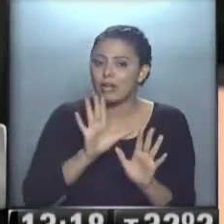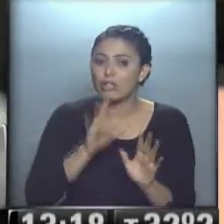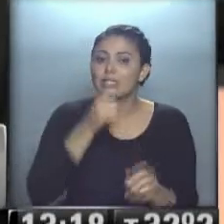policial